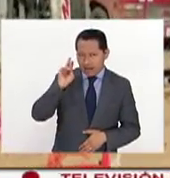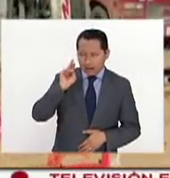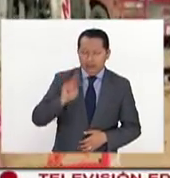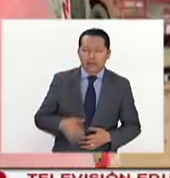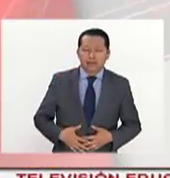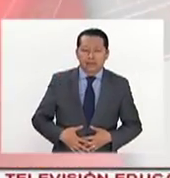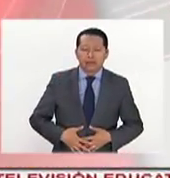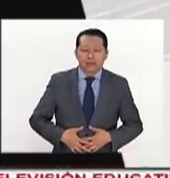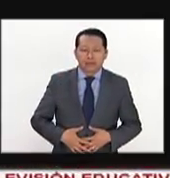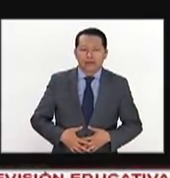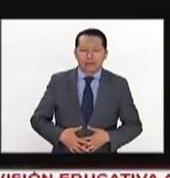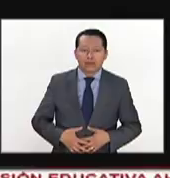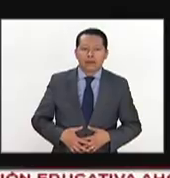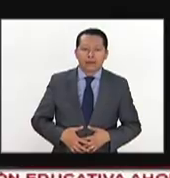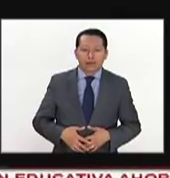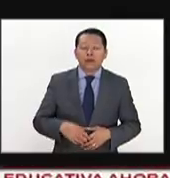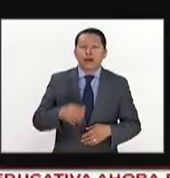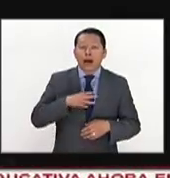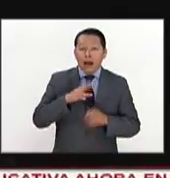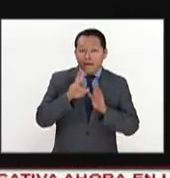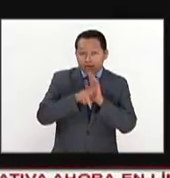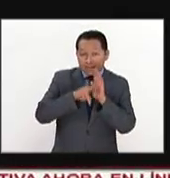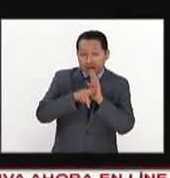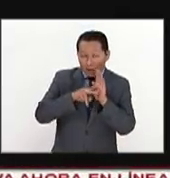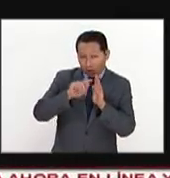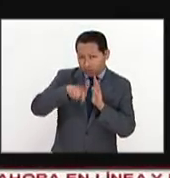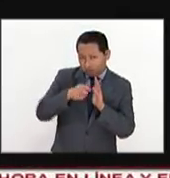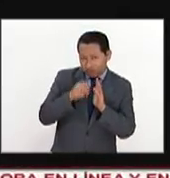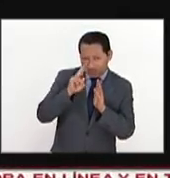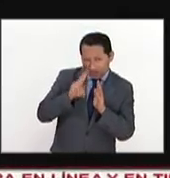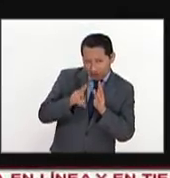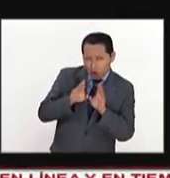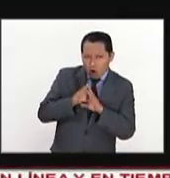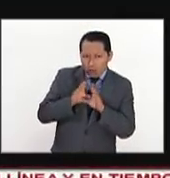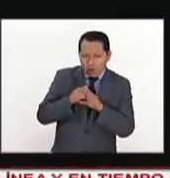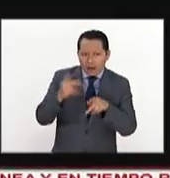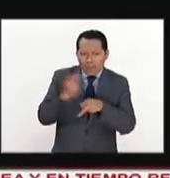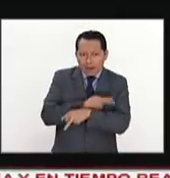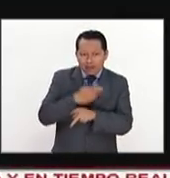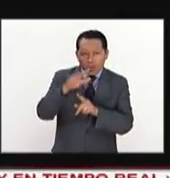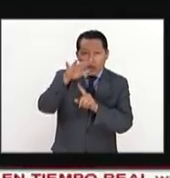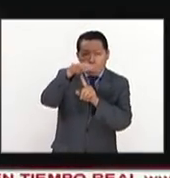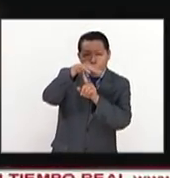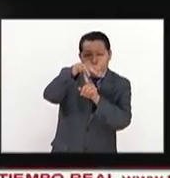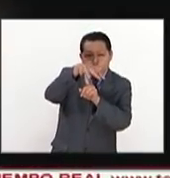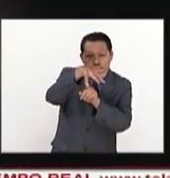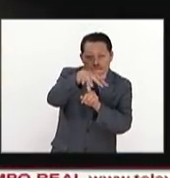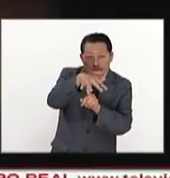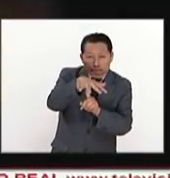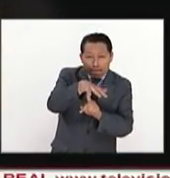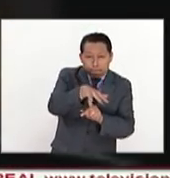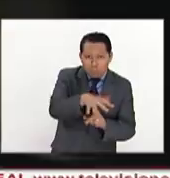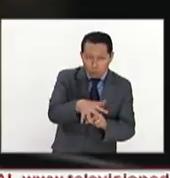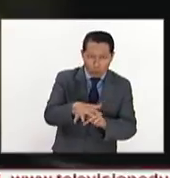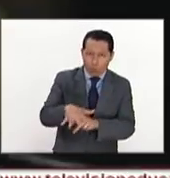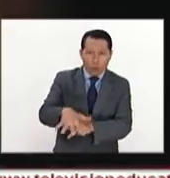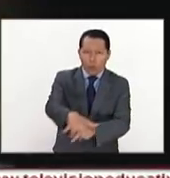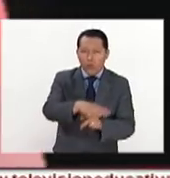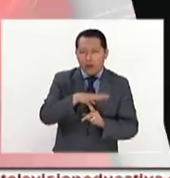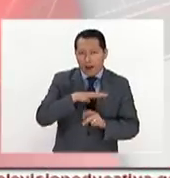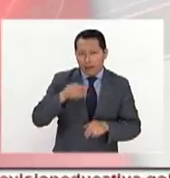viernes. Un video captado por un rescatista muestra el momento exacto del desplome del helicóptero en